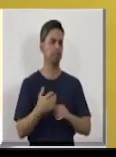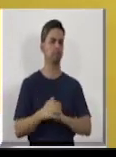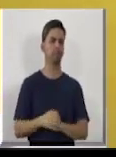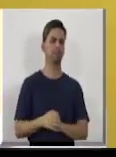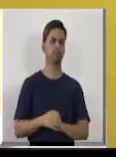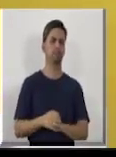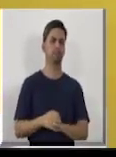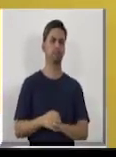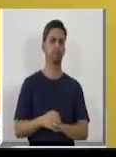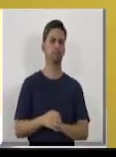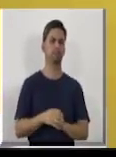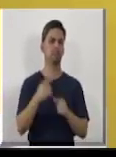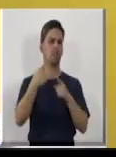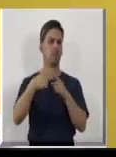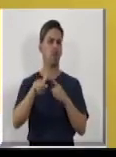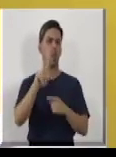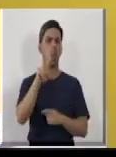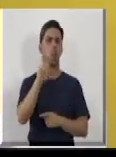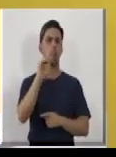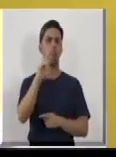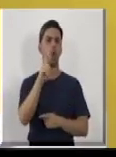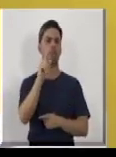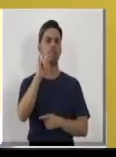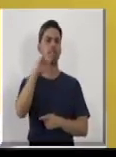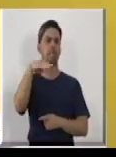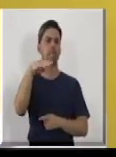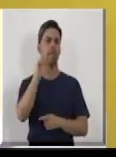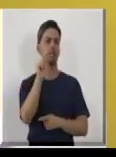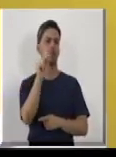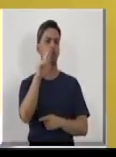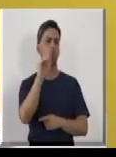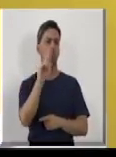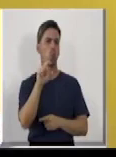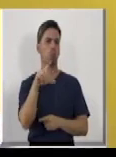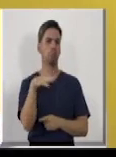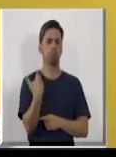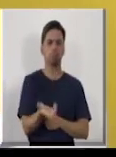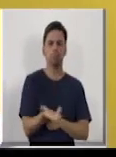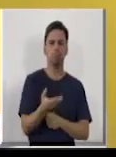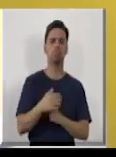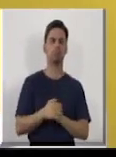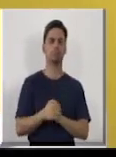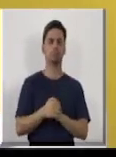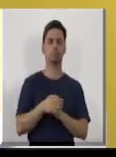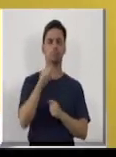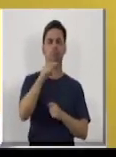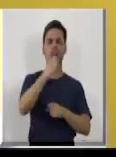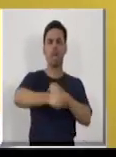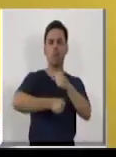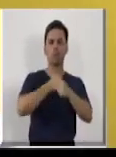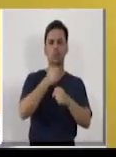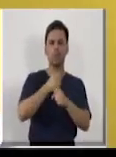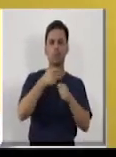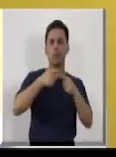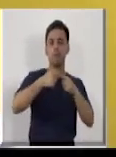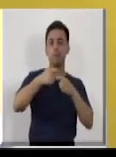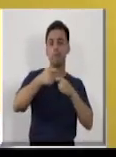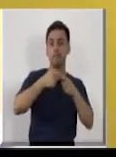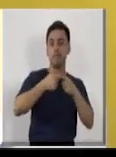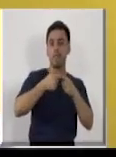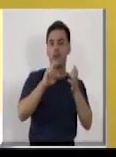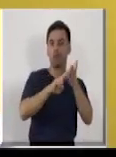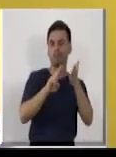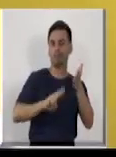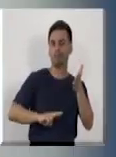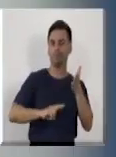¿Cómo se conecta el voltímetro? ¿Cuál es la función del voltímetro? Que son instrumentos de medición, ¿no verdad? Pero cada uno tiene su